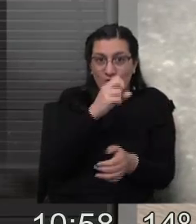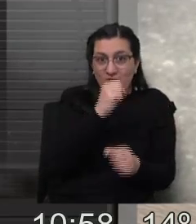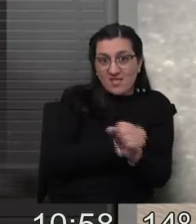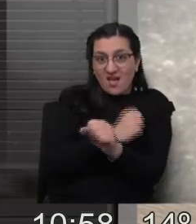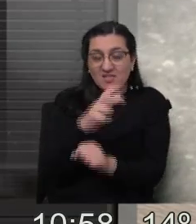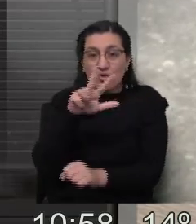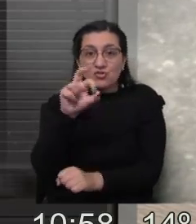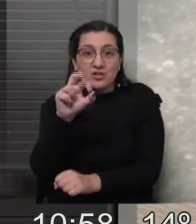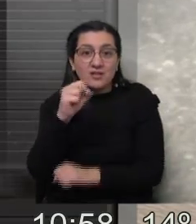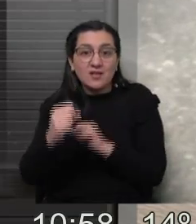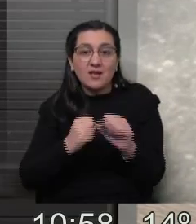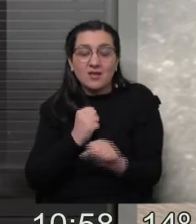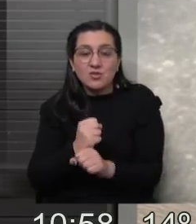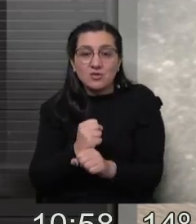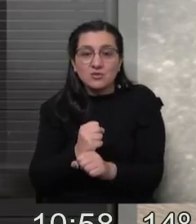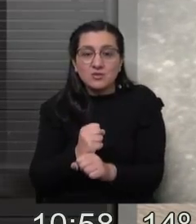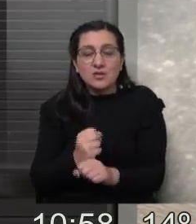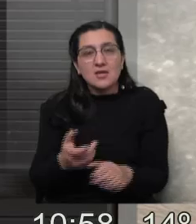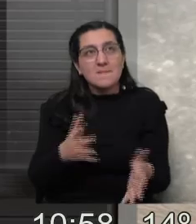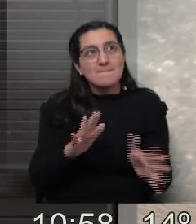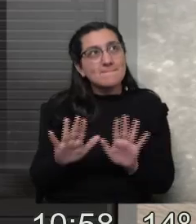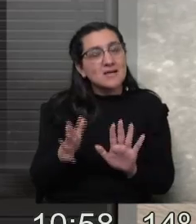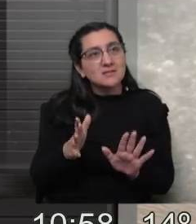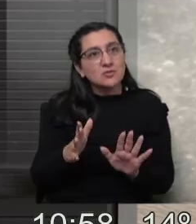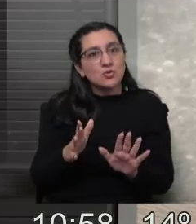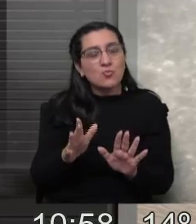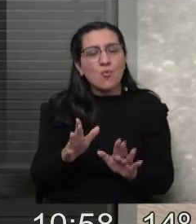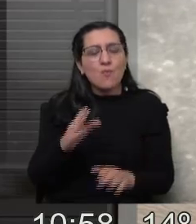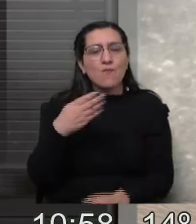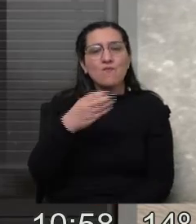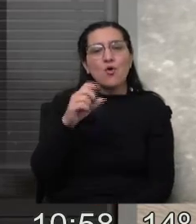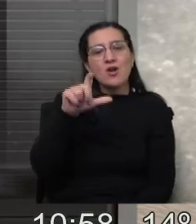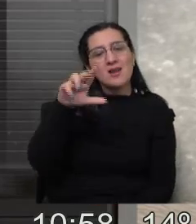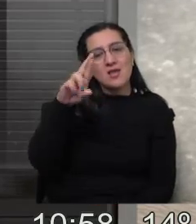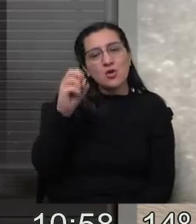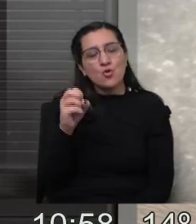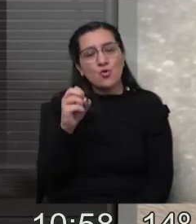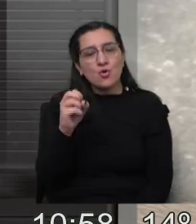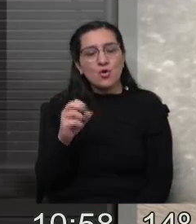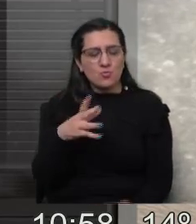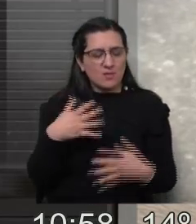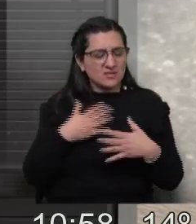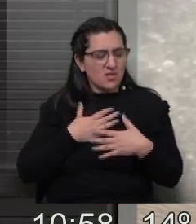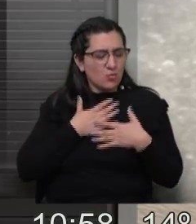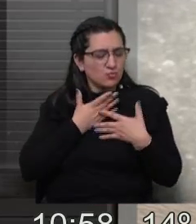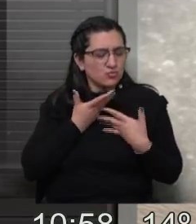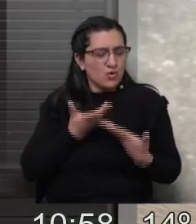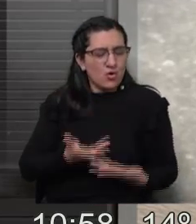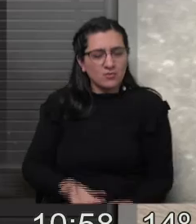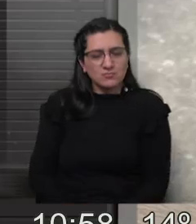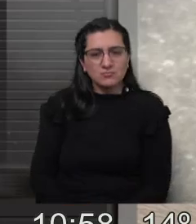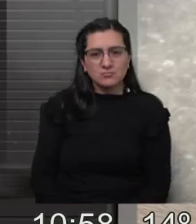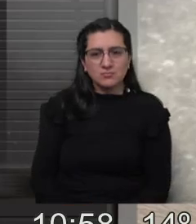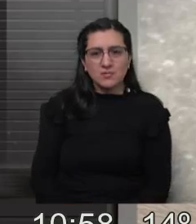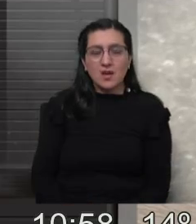30 es más bien como un bolero, romanticismo y seducción.